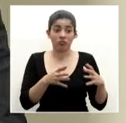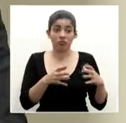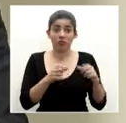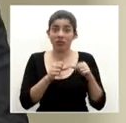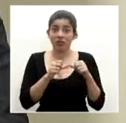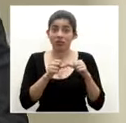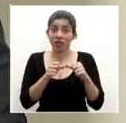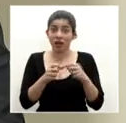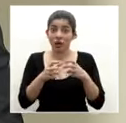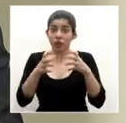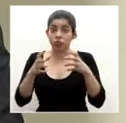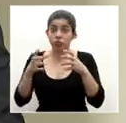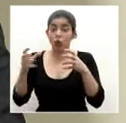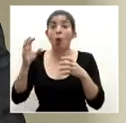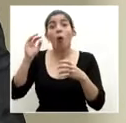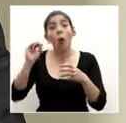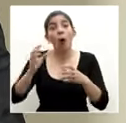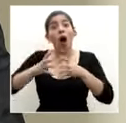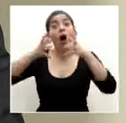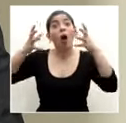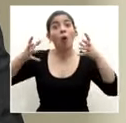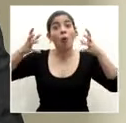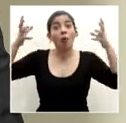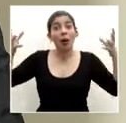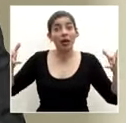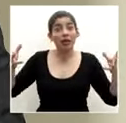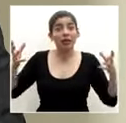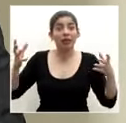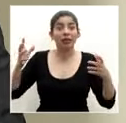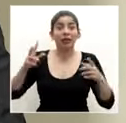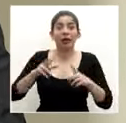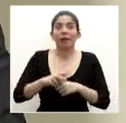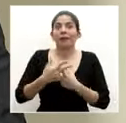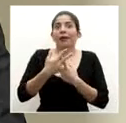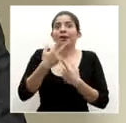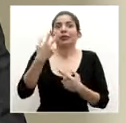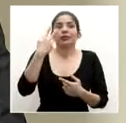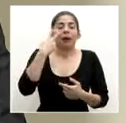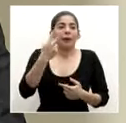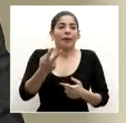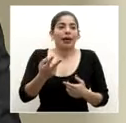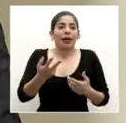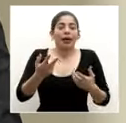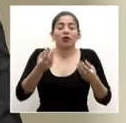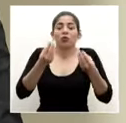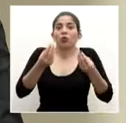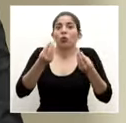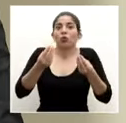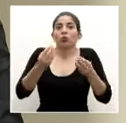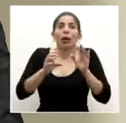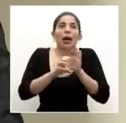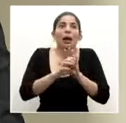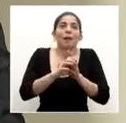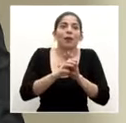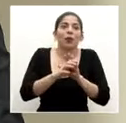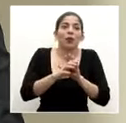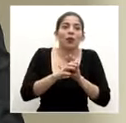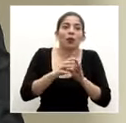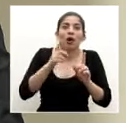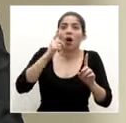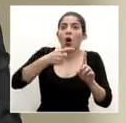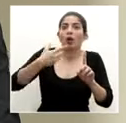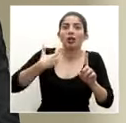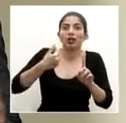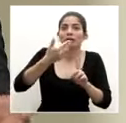se sostiene o incluso se incrementa y llegamos a empezar a ver ya muchos casos que, por ejemplo, no tenían una orden